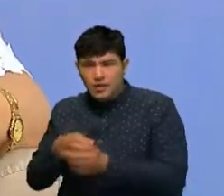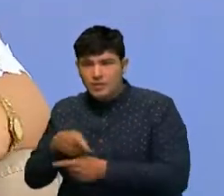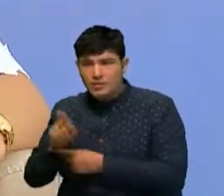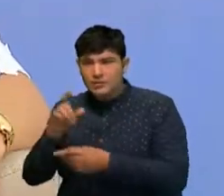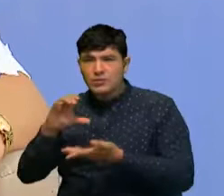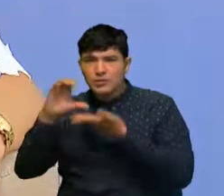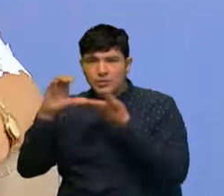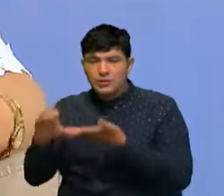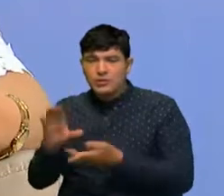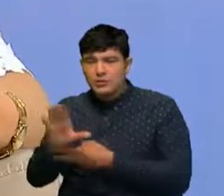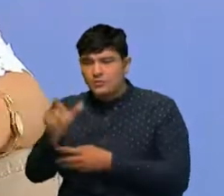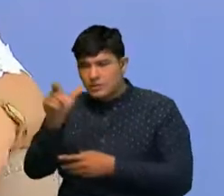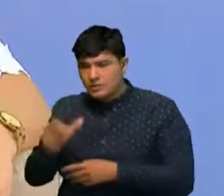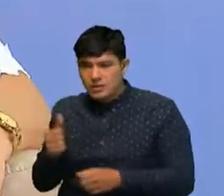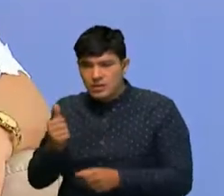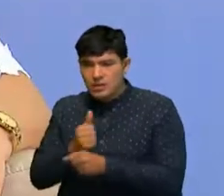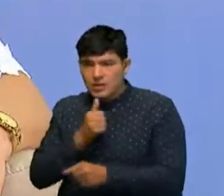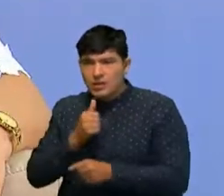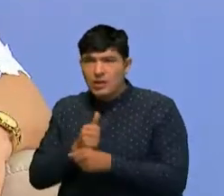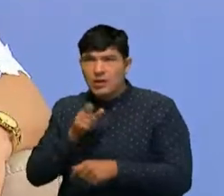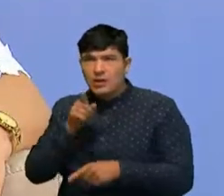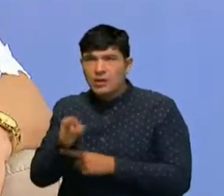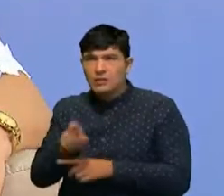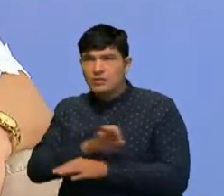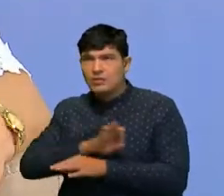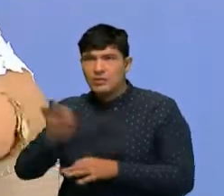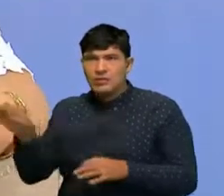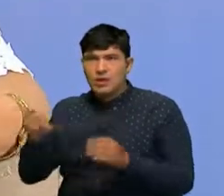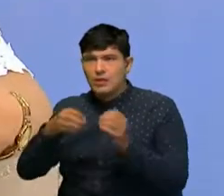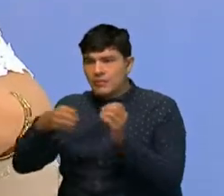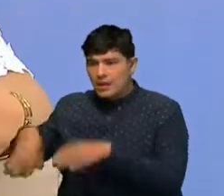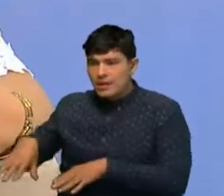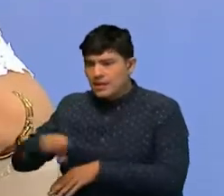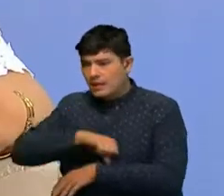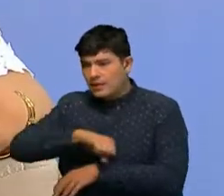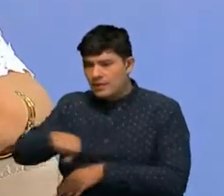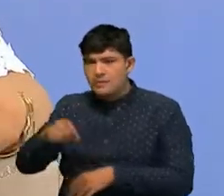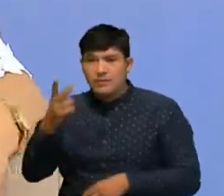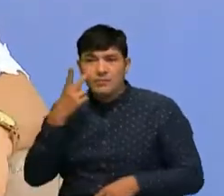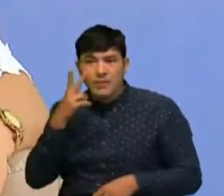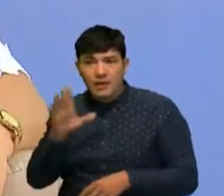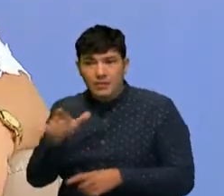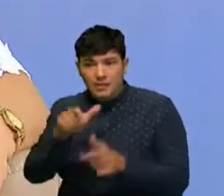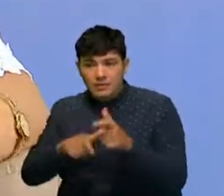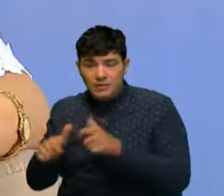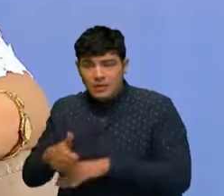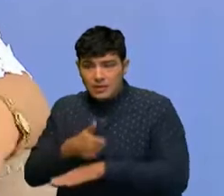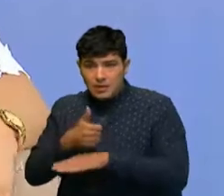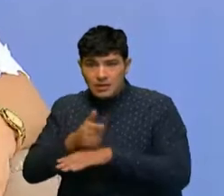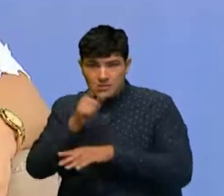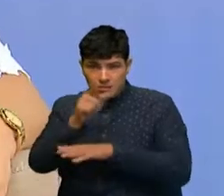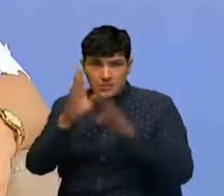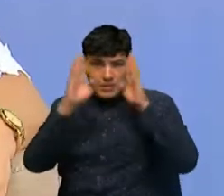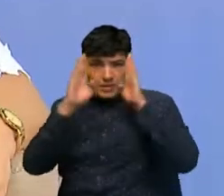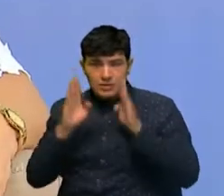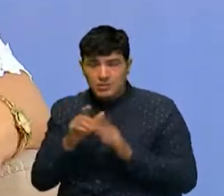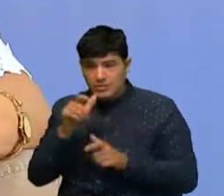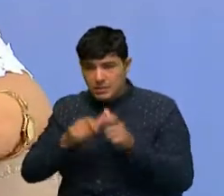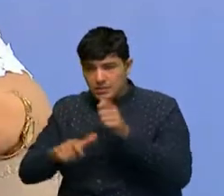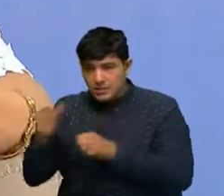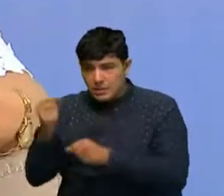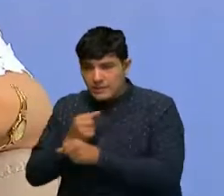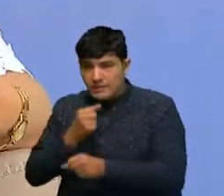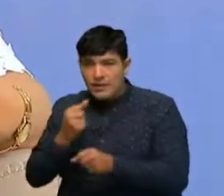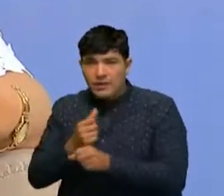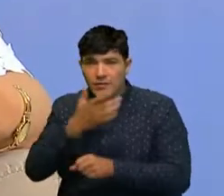seguridad social a un trabajador si eso nunca prescribe? Mire, señor empleador, ustedes se están escuchando, los trabajadores también, porque